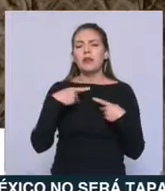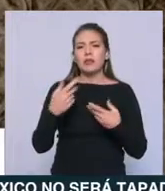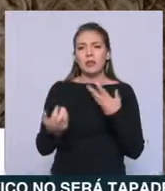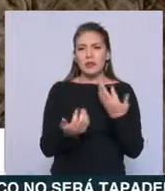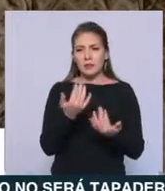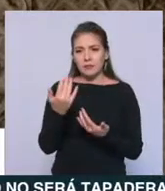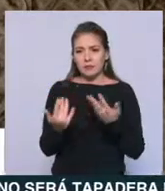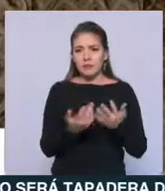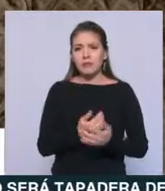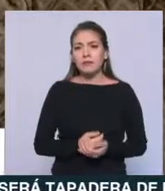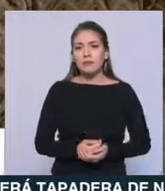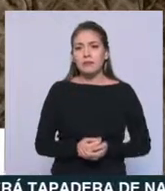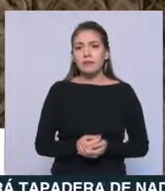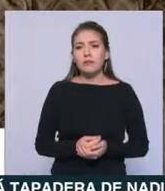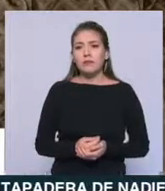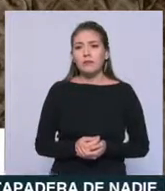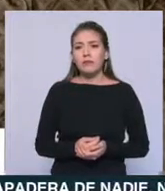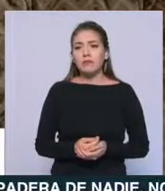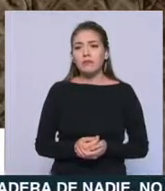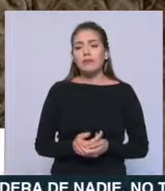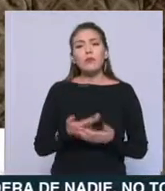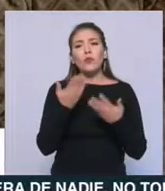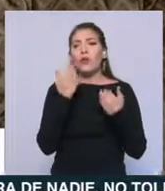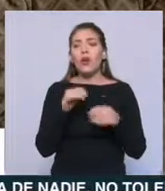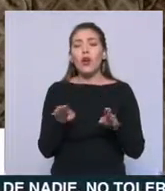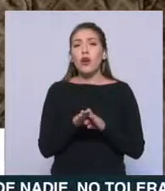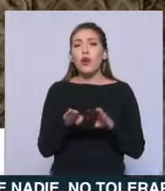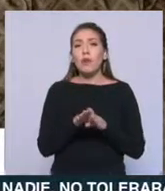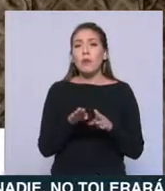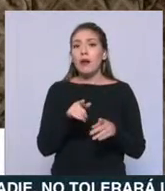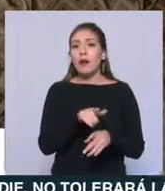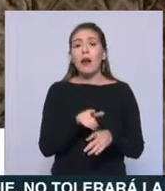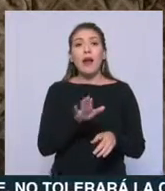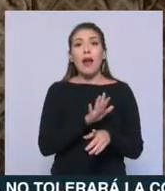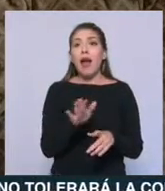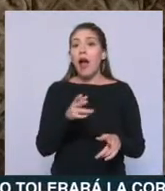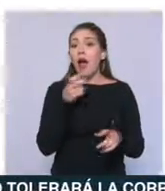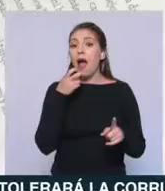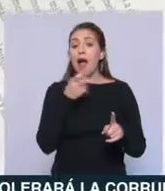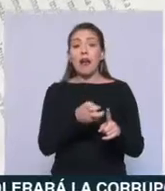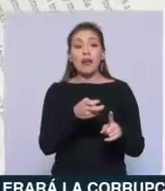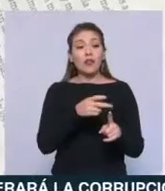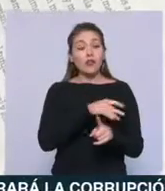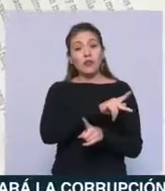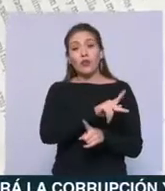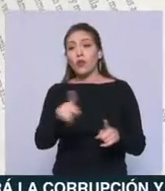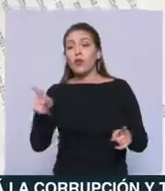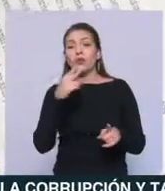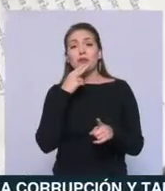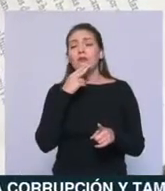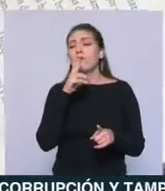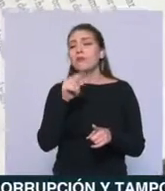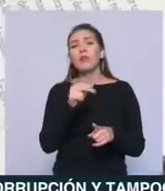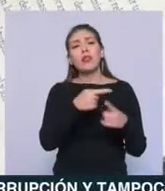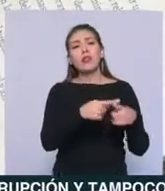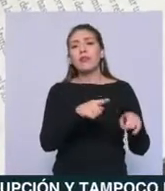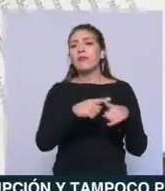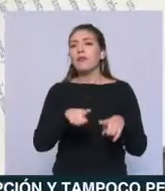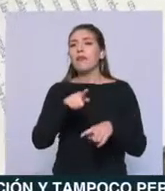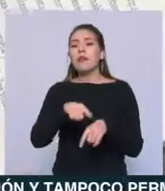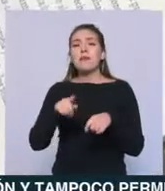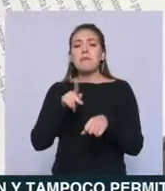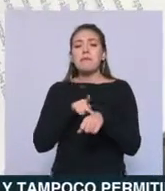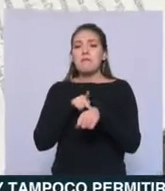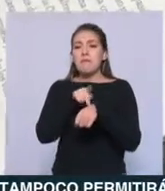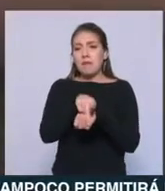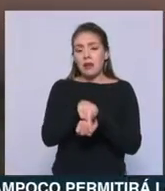componga. Todo es sobre cada tipo de piel de los pequeños. Luis tuvo que abandonar la escuela durante un año para